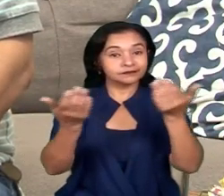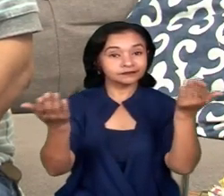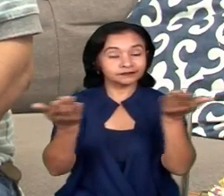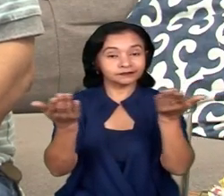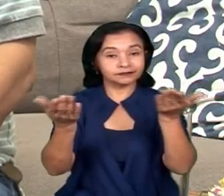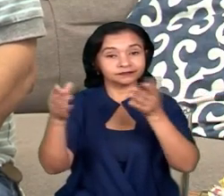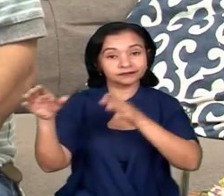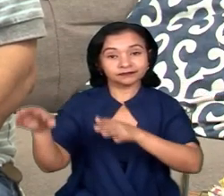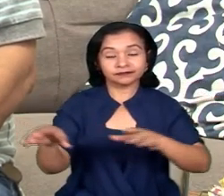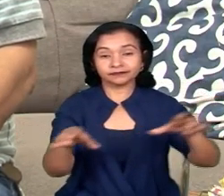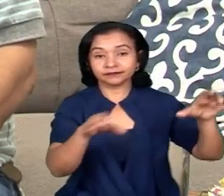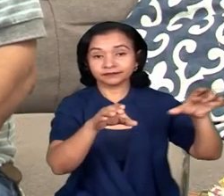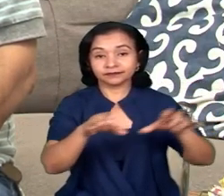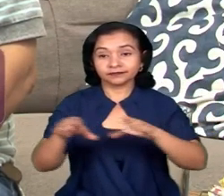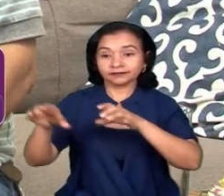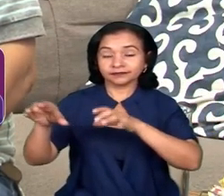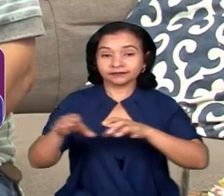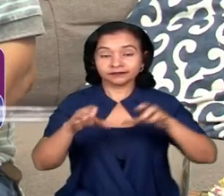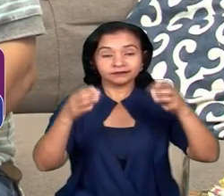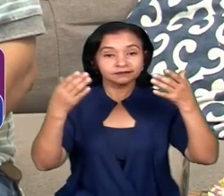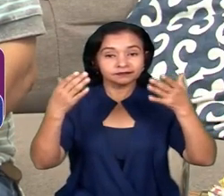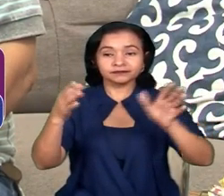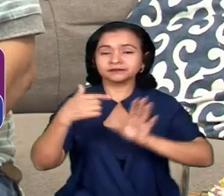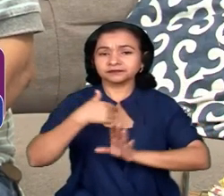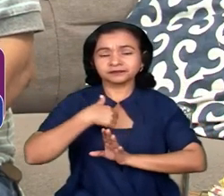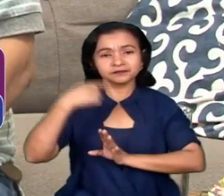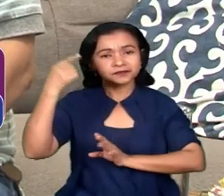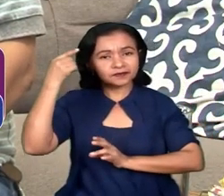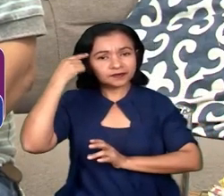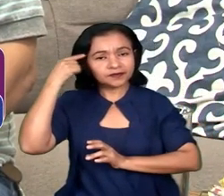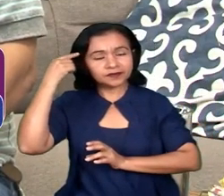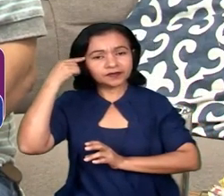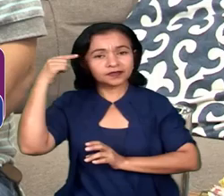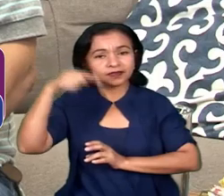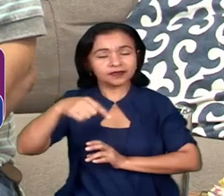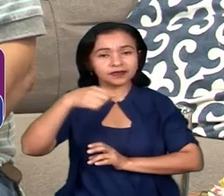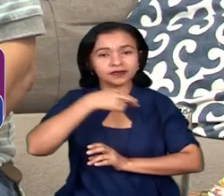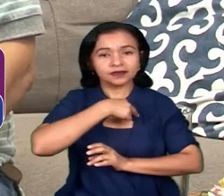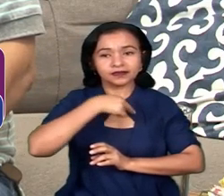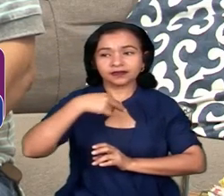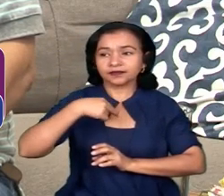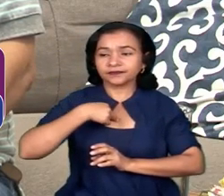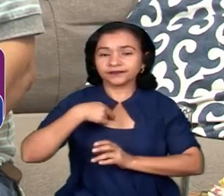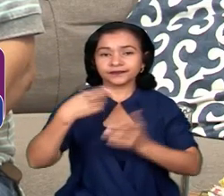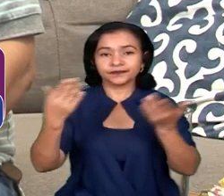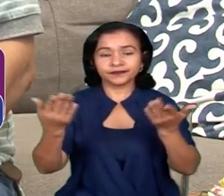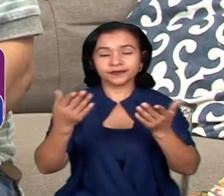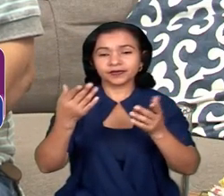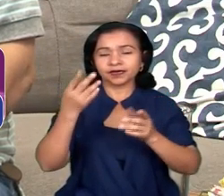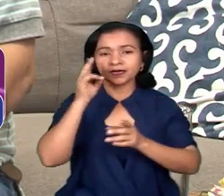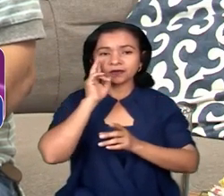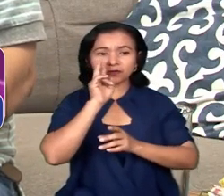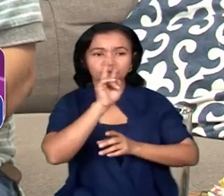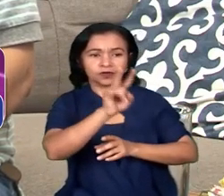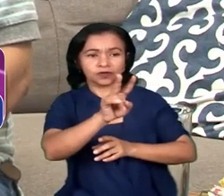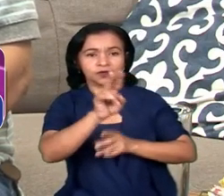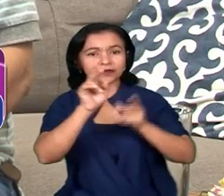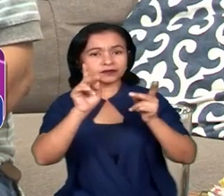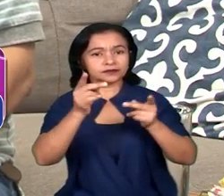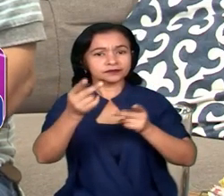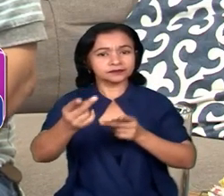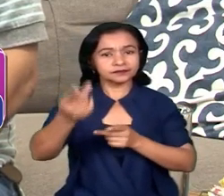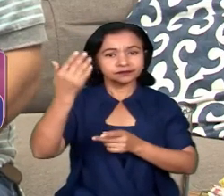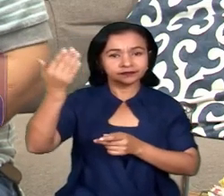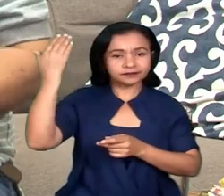una actividad o alguna situación. Creo que aquí nosotros hemos sido testigos por toda la historia